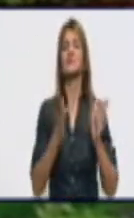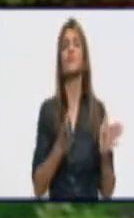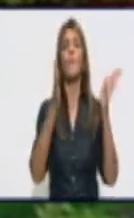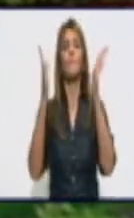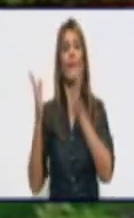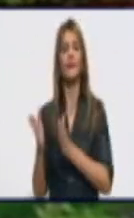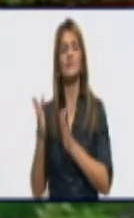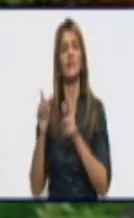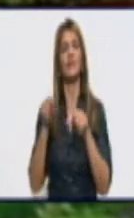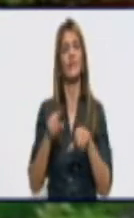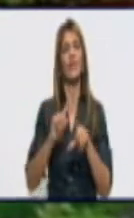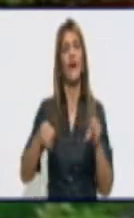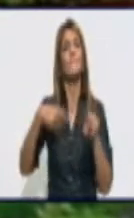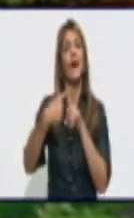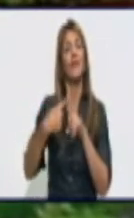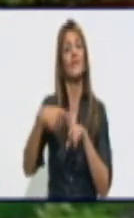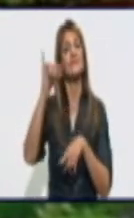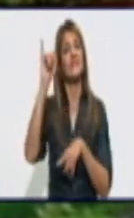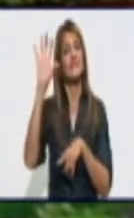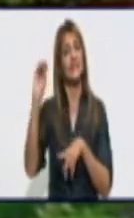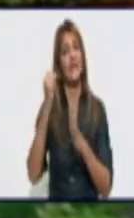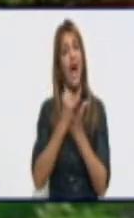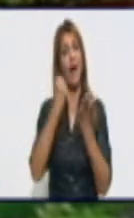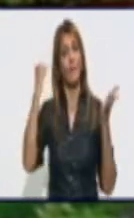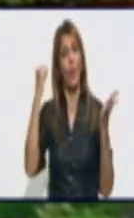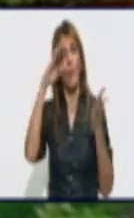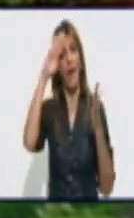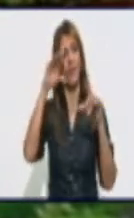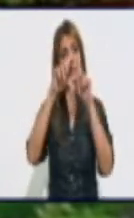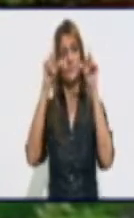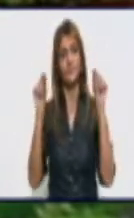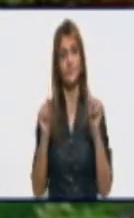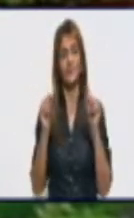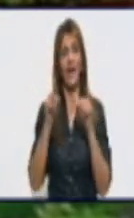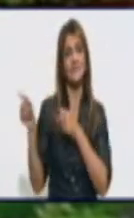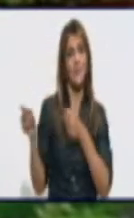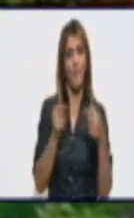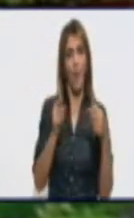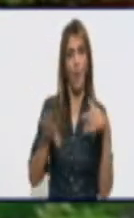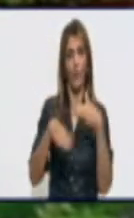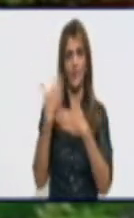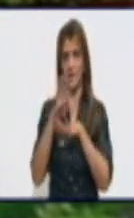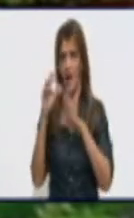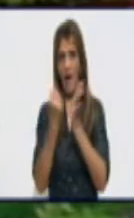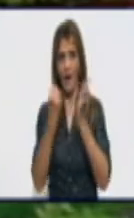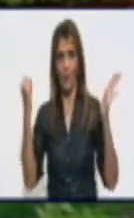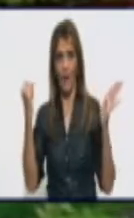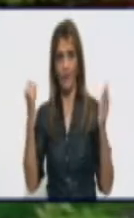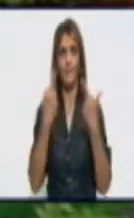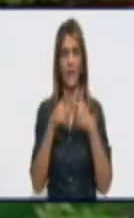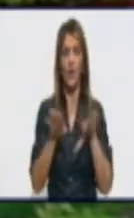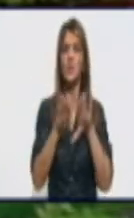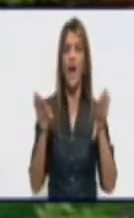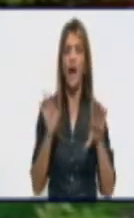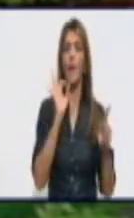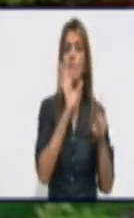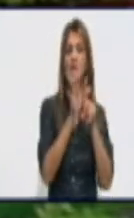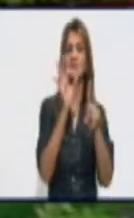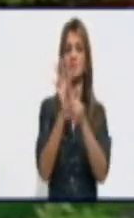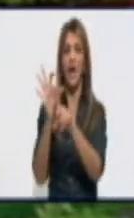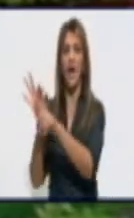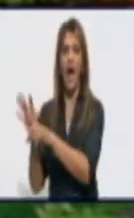de 60 que fueron aprobadas por el país recientemente y que ya comienzan a aplicarse algunas